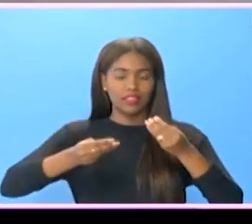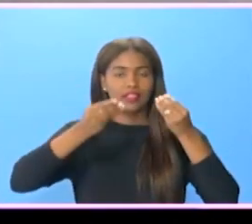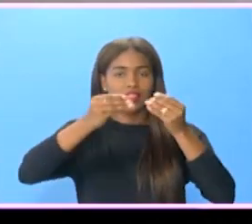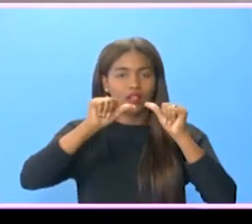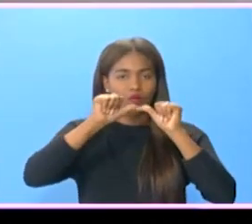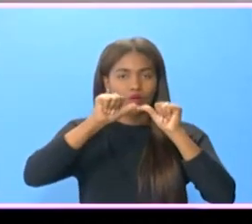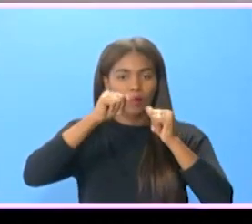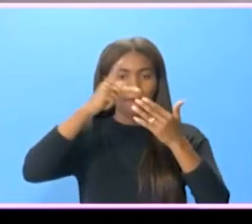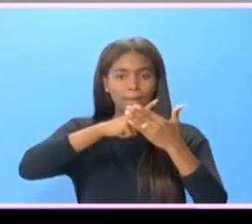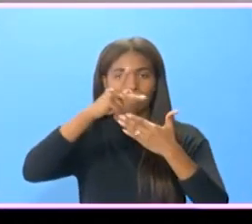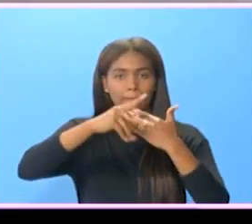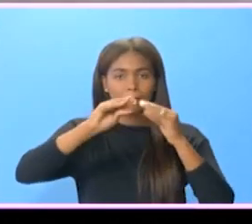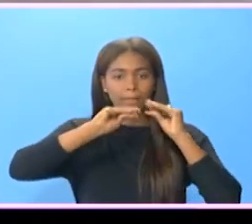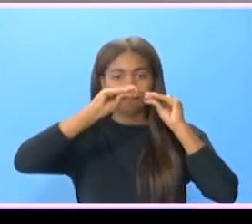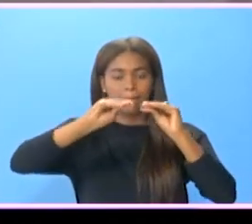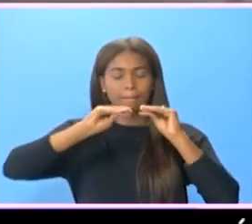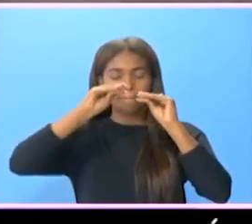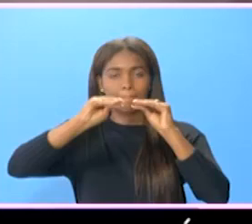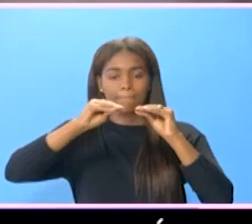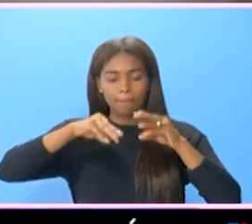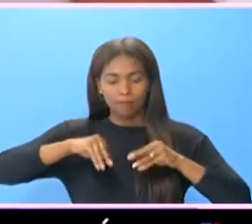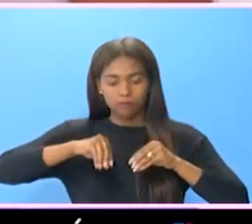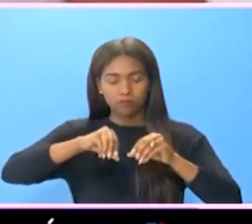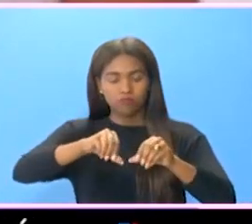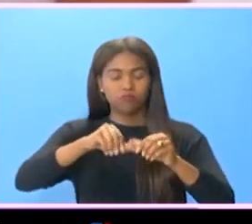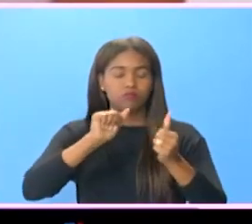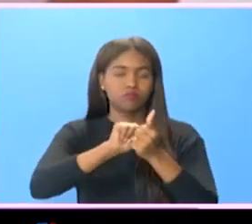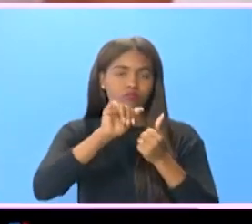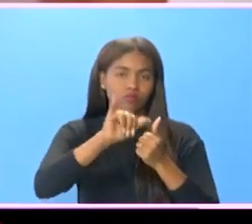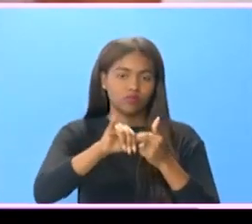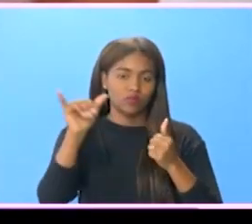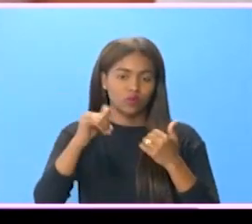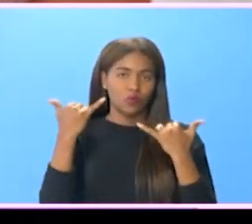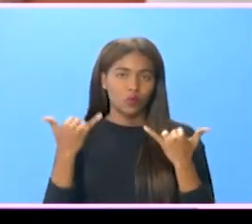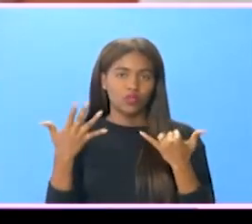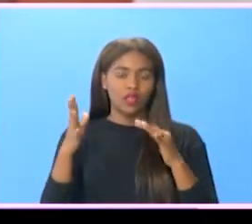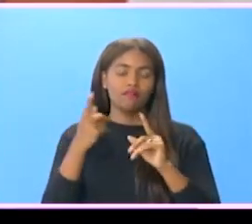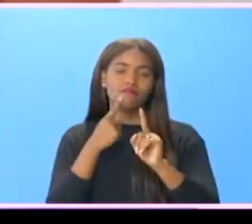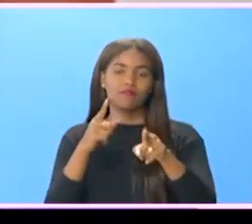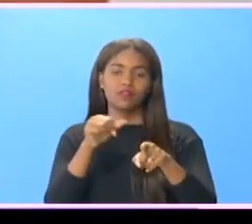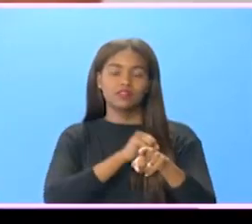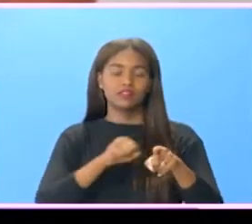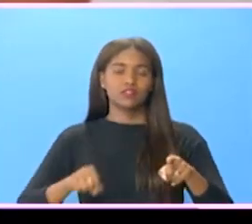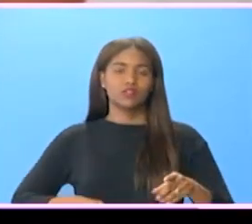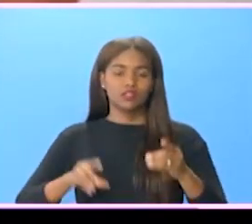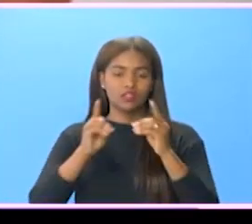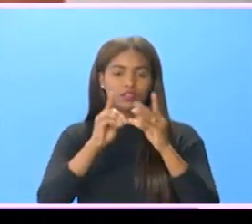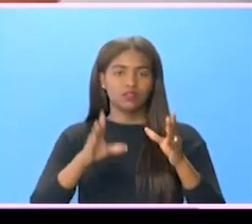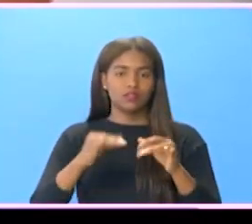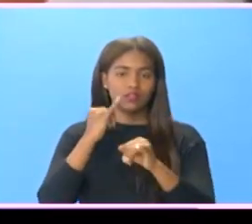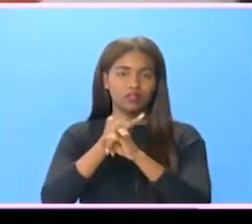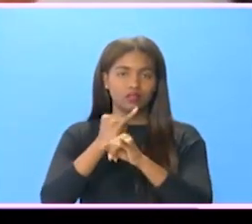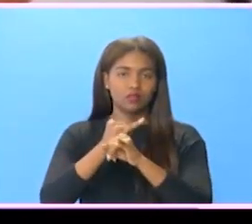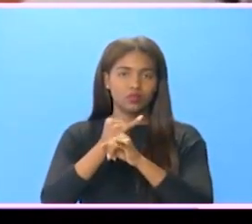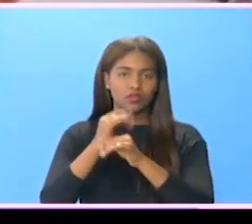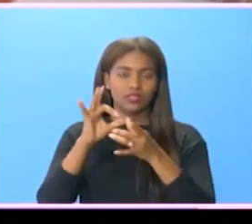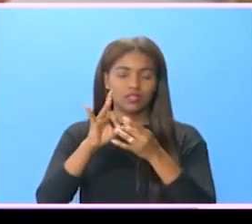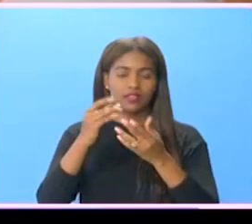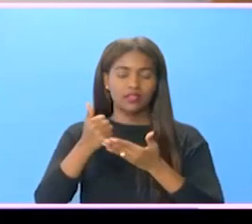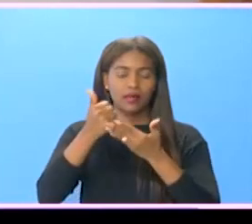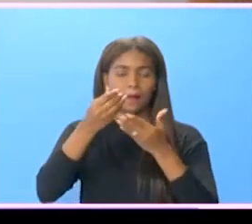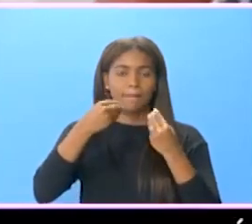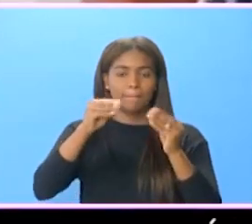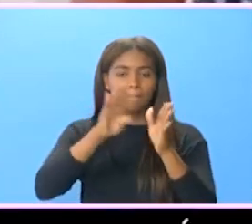al programa de capacitación agropecuaria que ha instruido el señor director del Instituto de Estabilización de